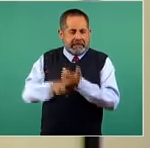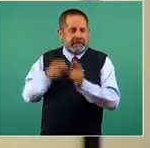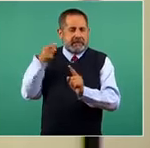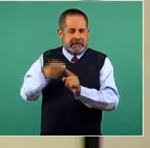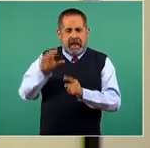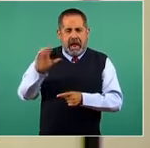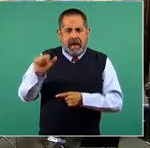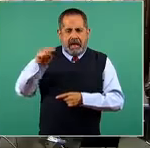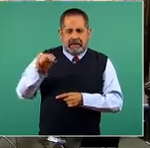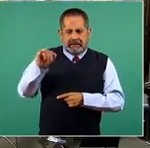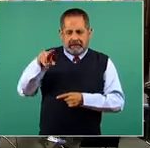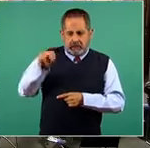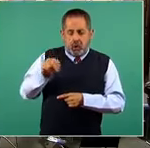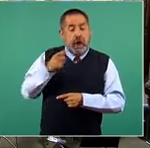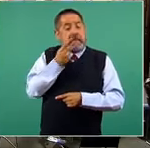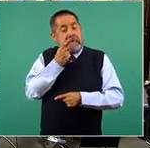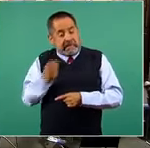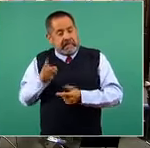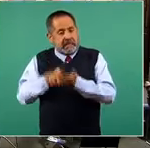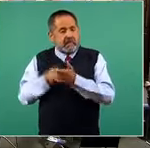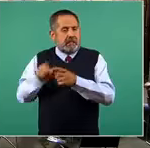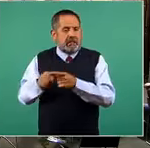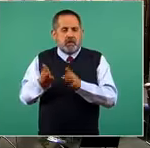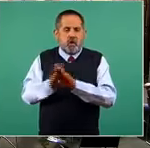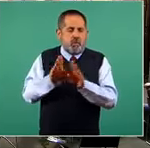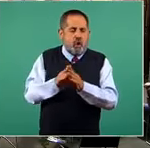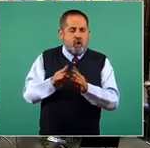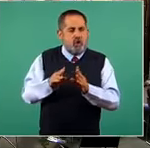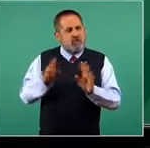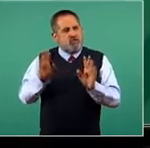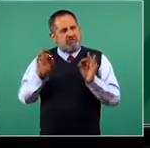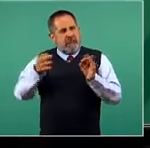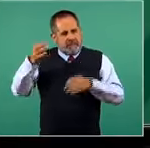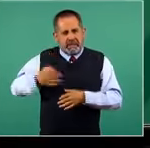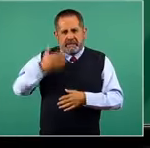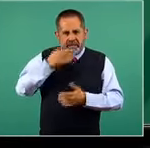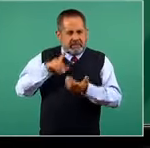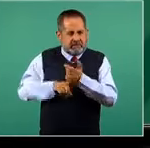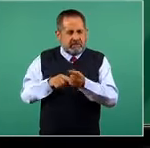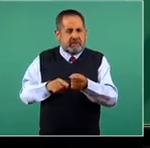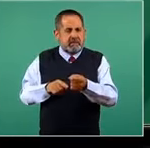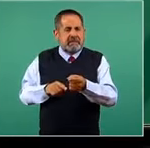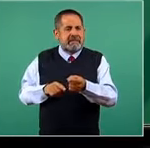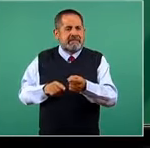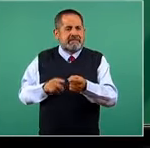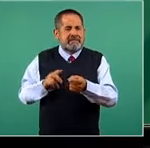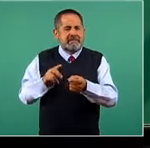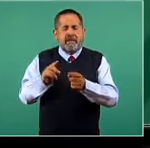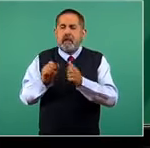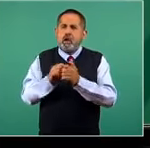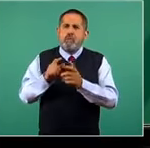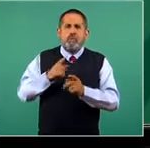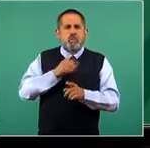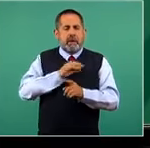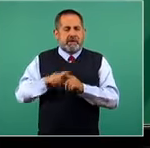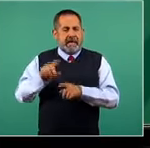de CanSino, decía que tenía un intervalo de confianza, eficacia, le llama usted en la tabla, con una mediana